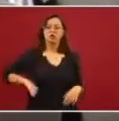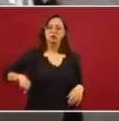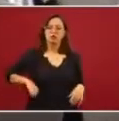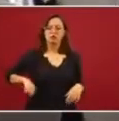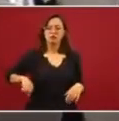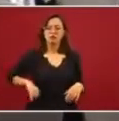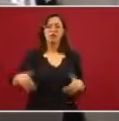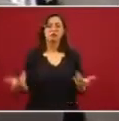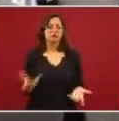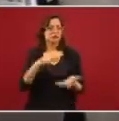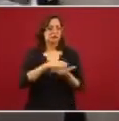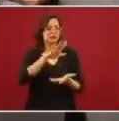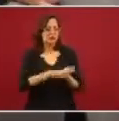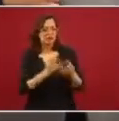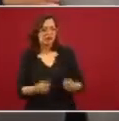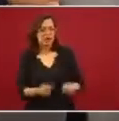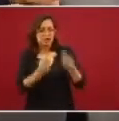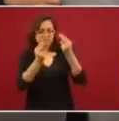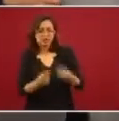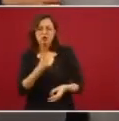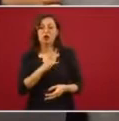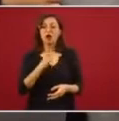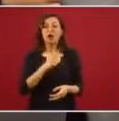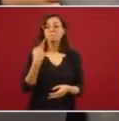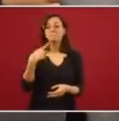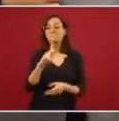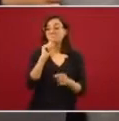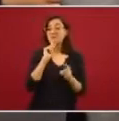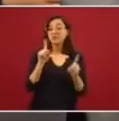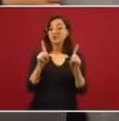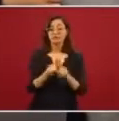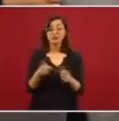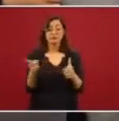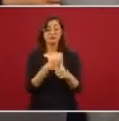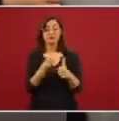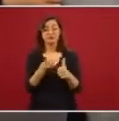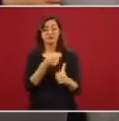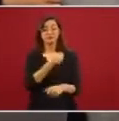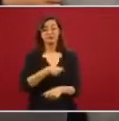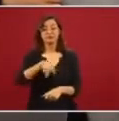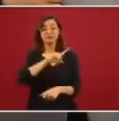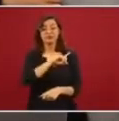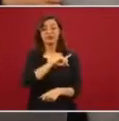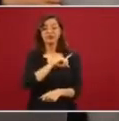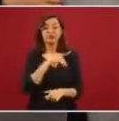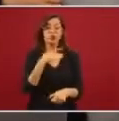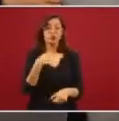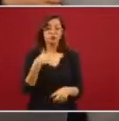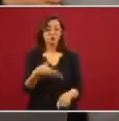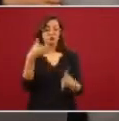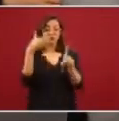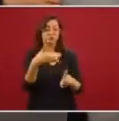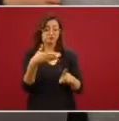buena cantidad de citas de negocios pero también como usted lo comentó la salud es lo primero me refiero a este caso específico porque